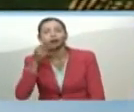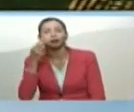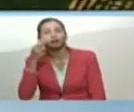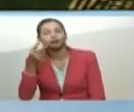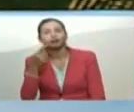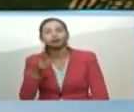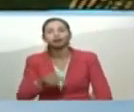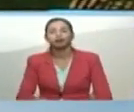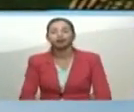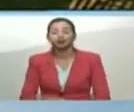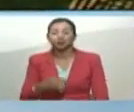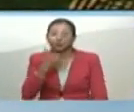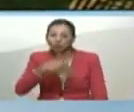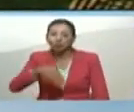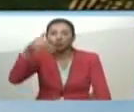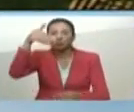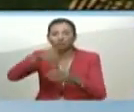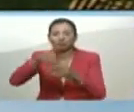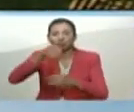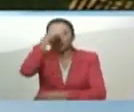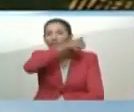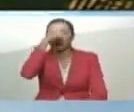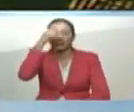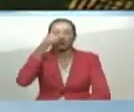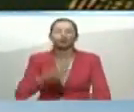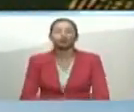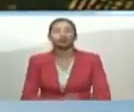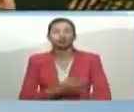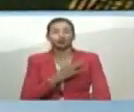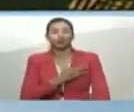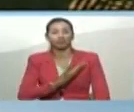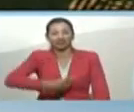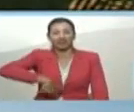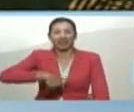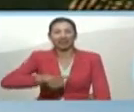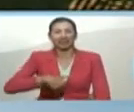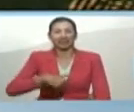elecciones el domingo. Estaba el señor Rajoy y el señor